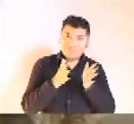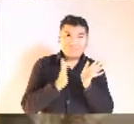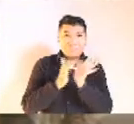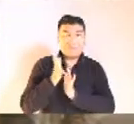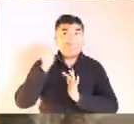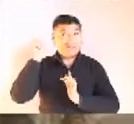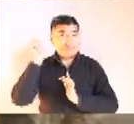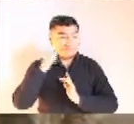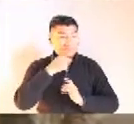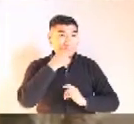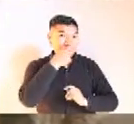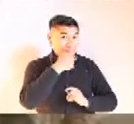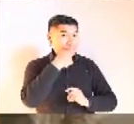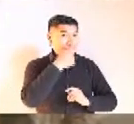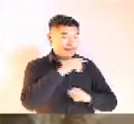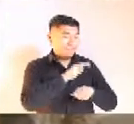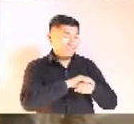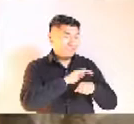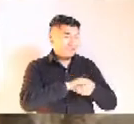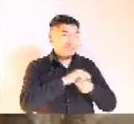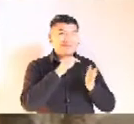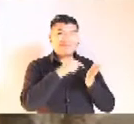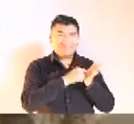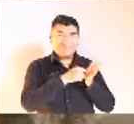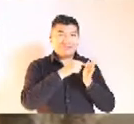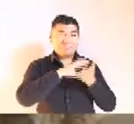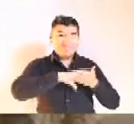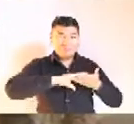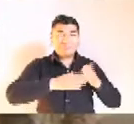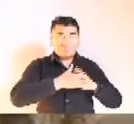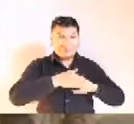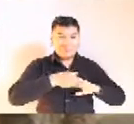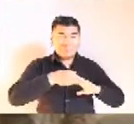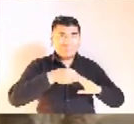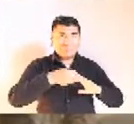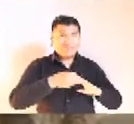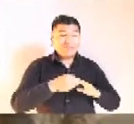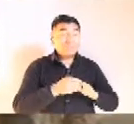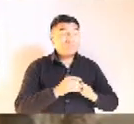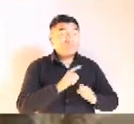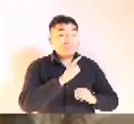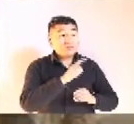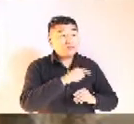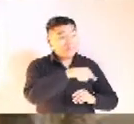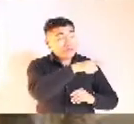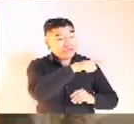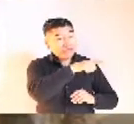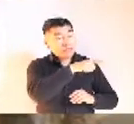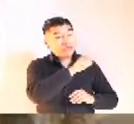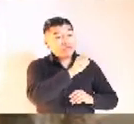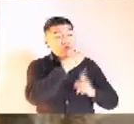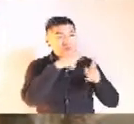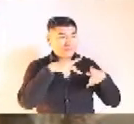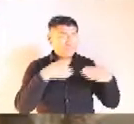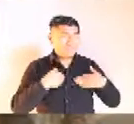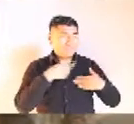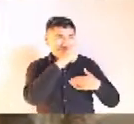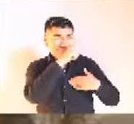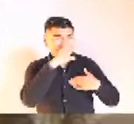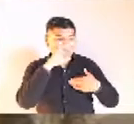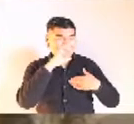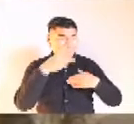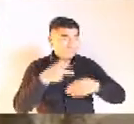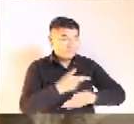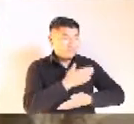Jesús les dijo entonces esta parábola: si alguien tiene 100 ovejas y